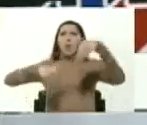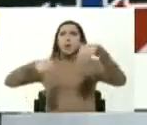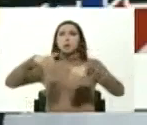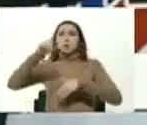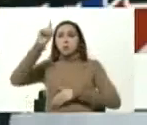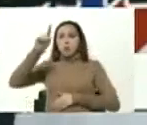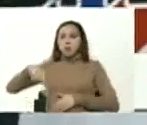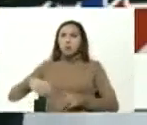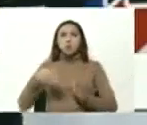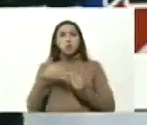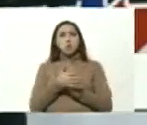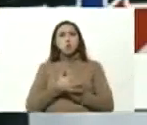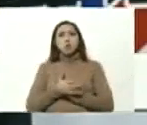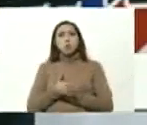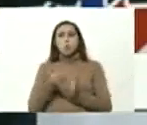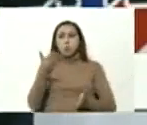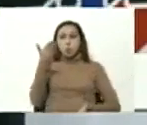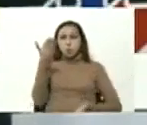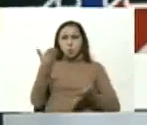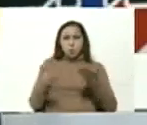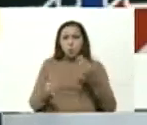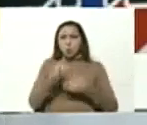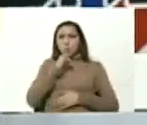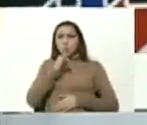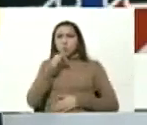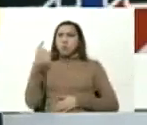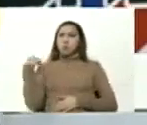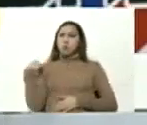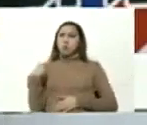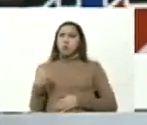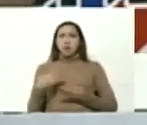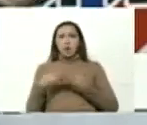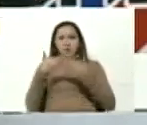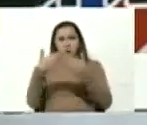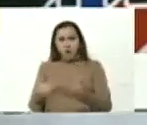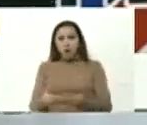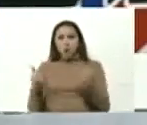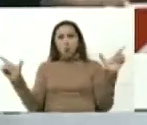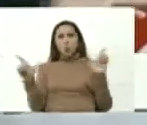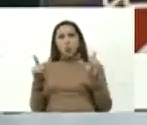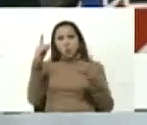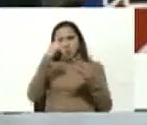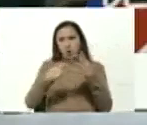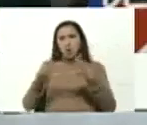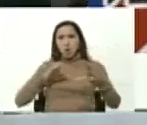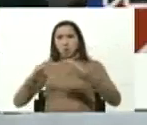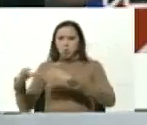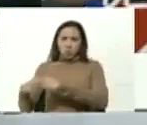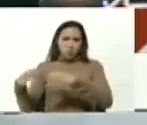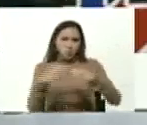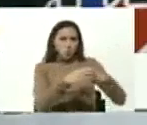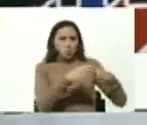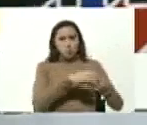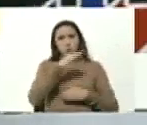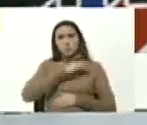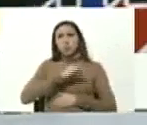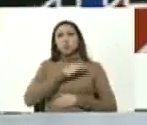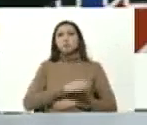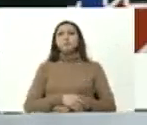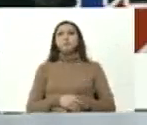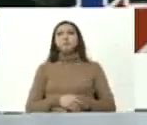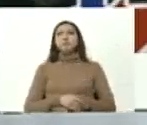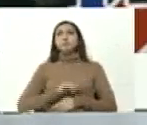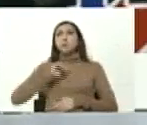en términos de los equilibrios informativos que deben reinar entre los medios de comunicación. Ya tenemos ya un